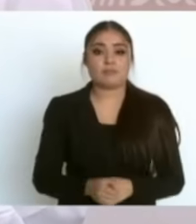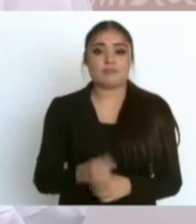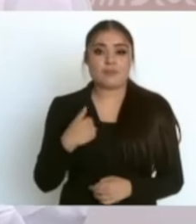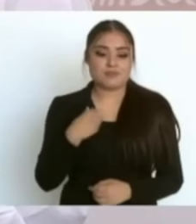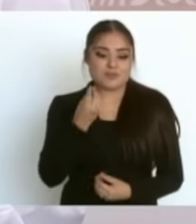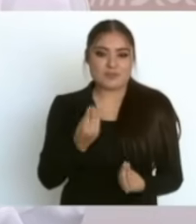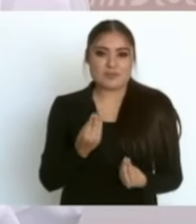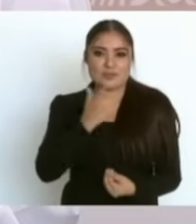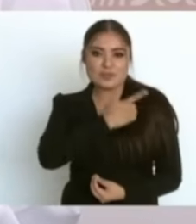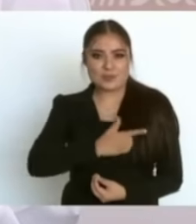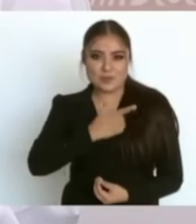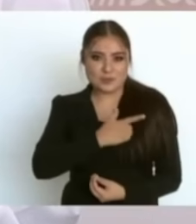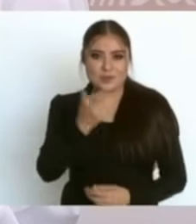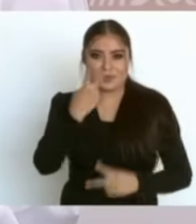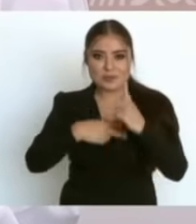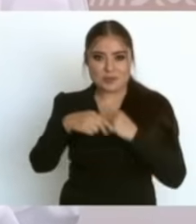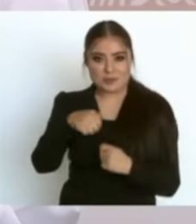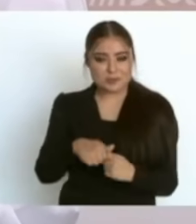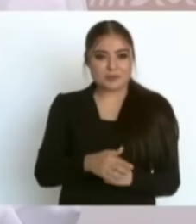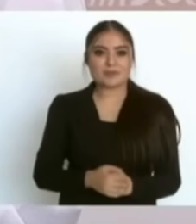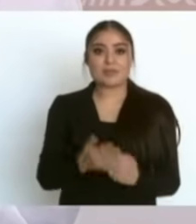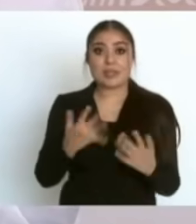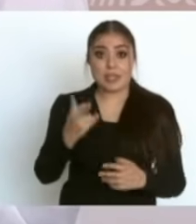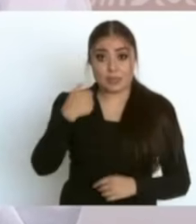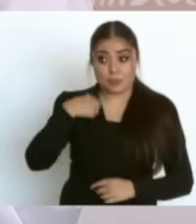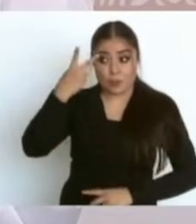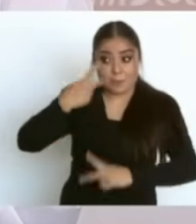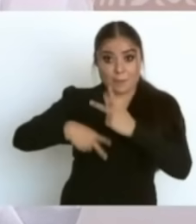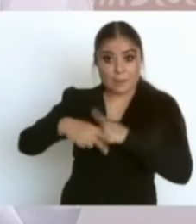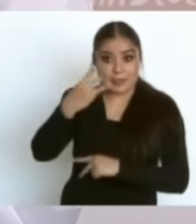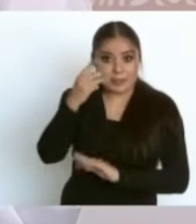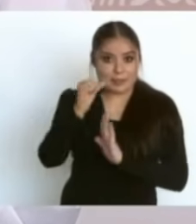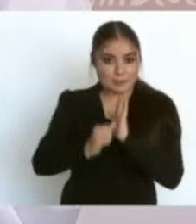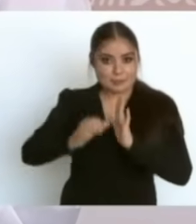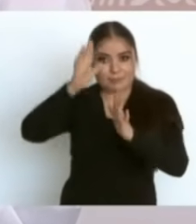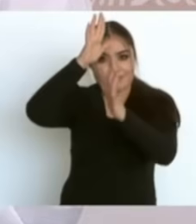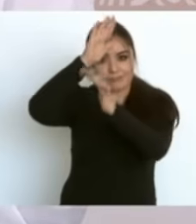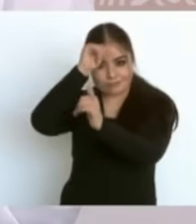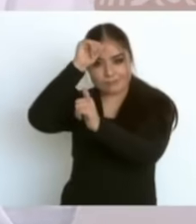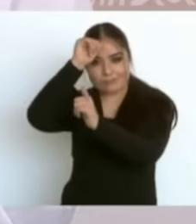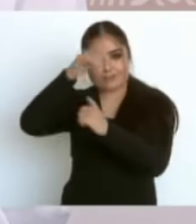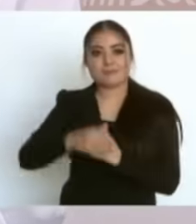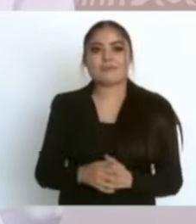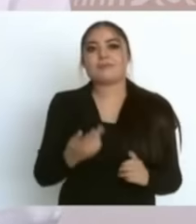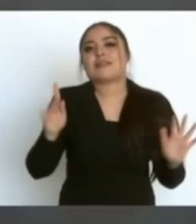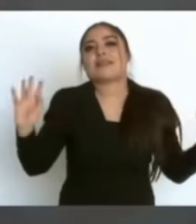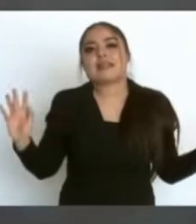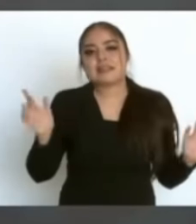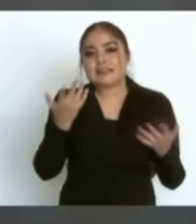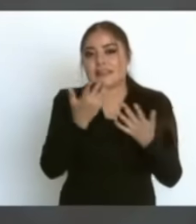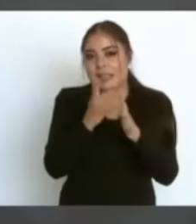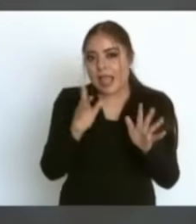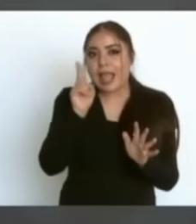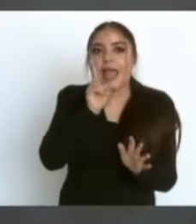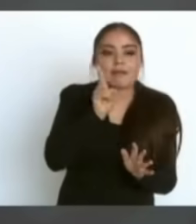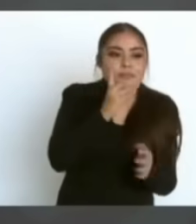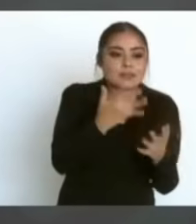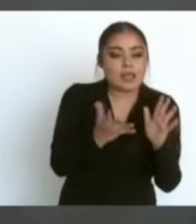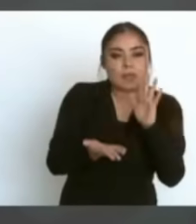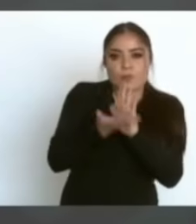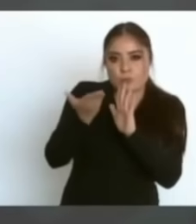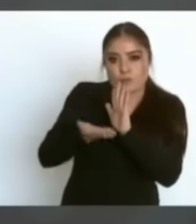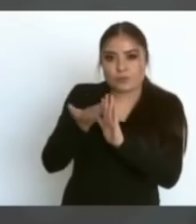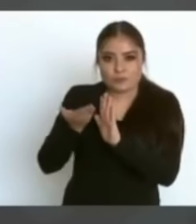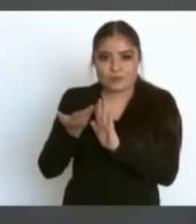nuevo quedamos en que vengo en tres meses pero ya para ver resultados